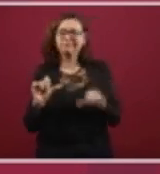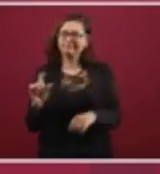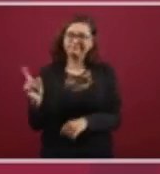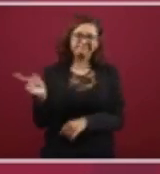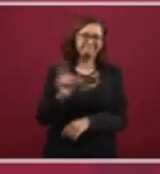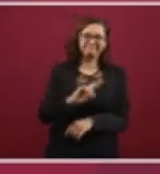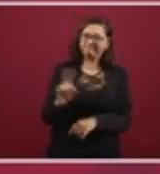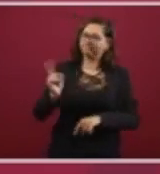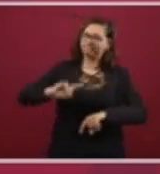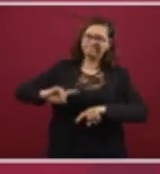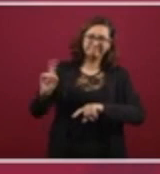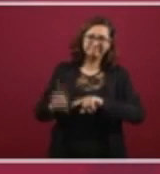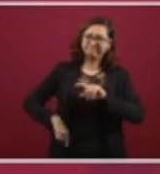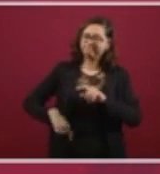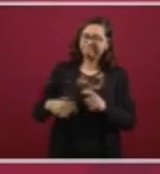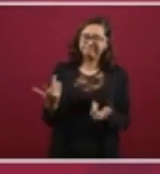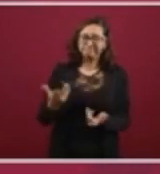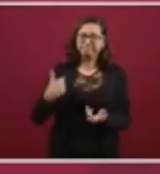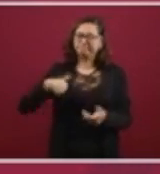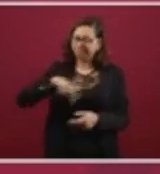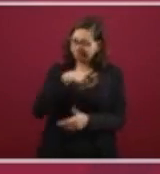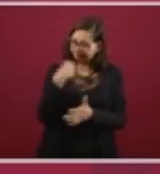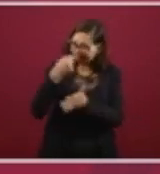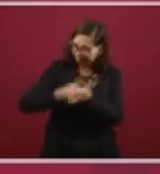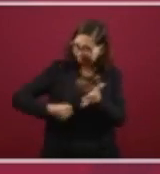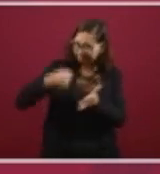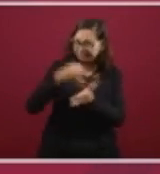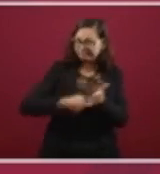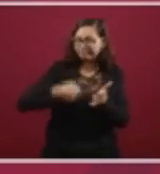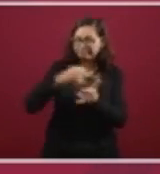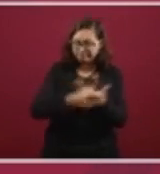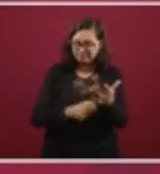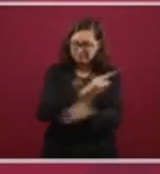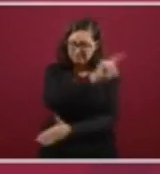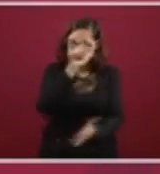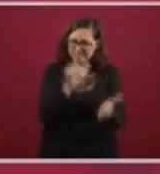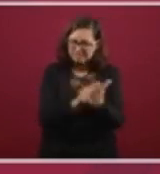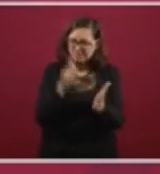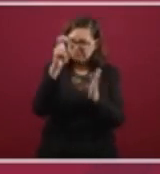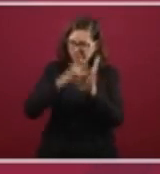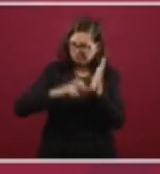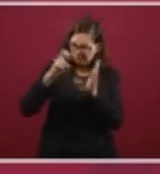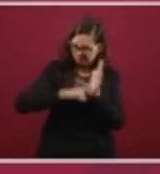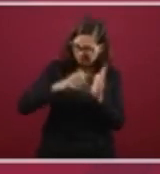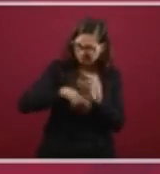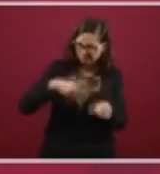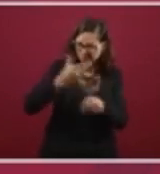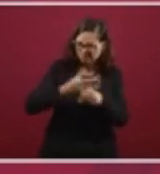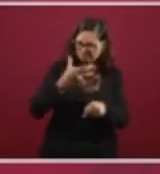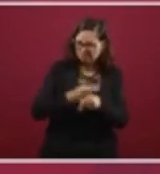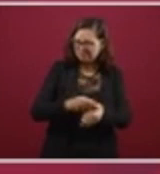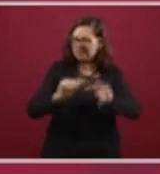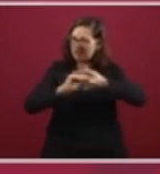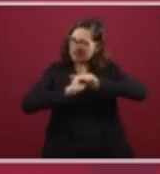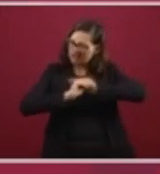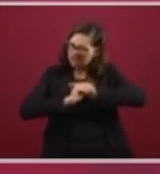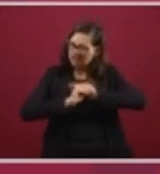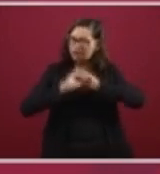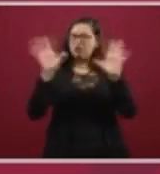Vamos a insistir hasta que, con mucha claridad, en la